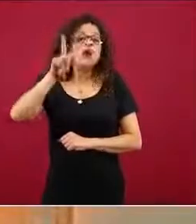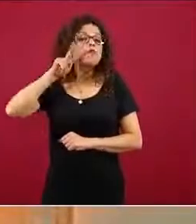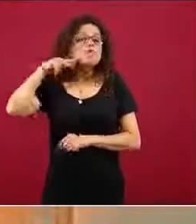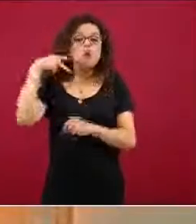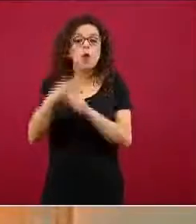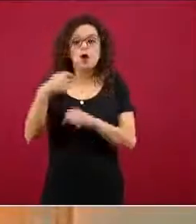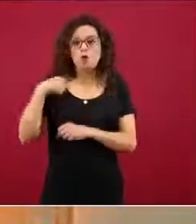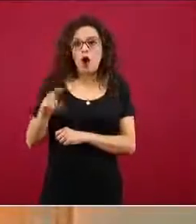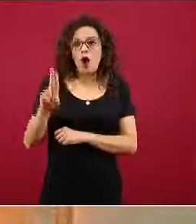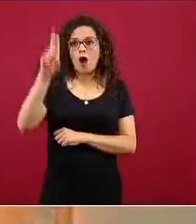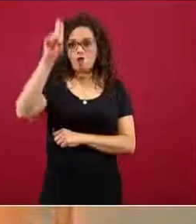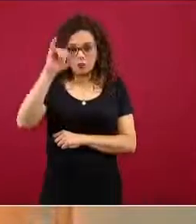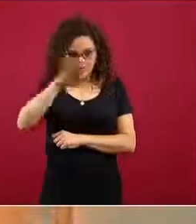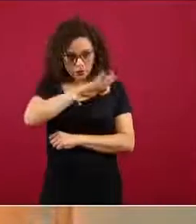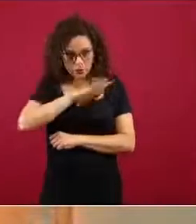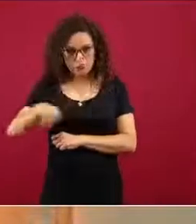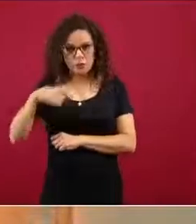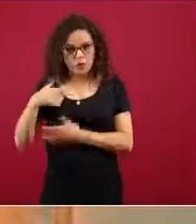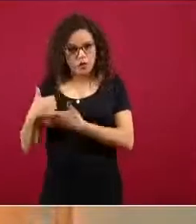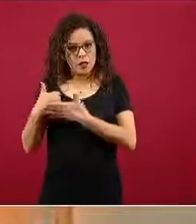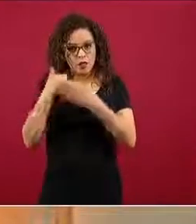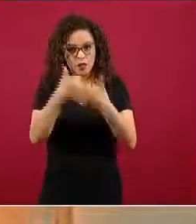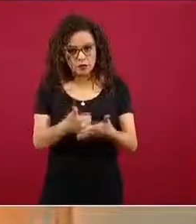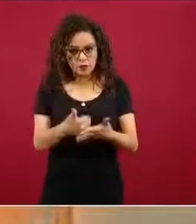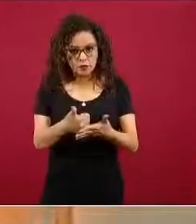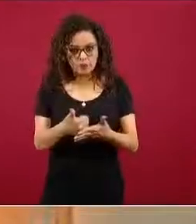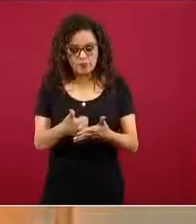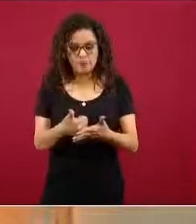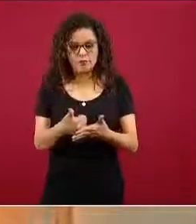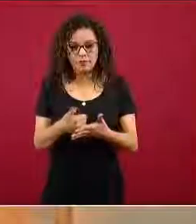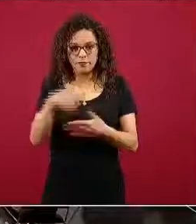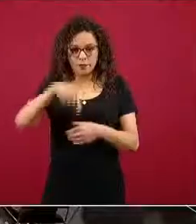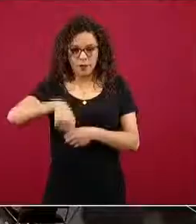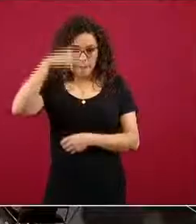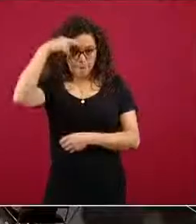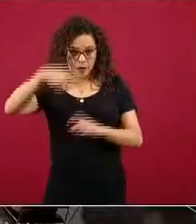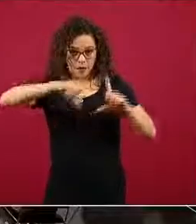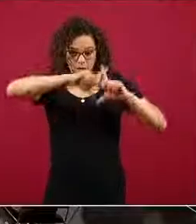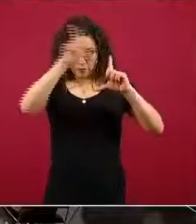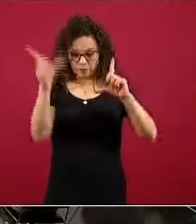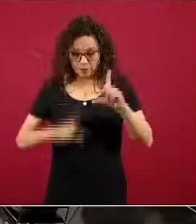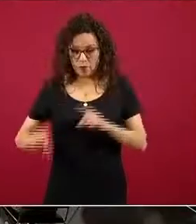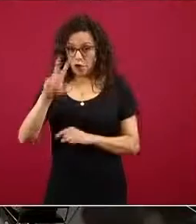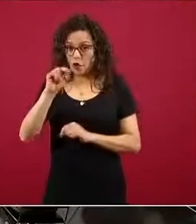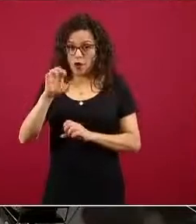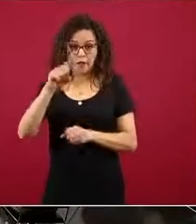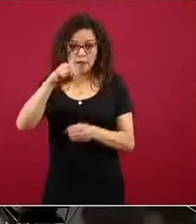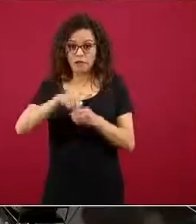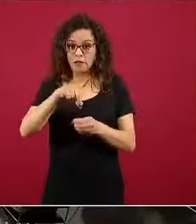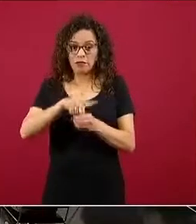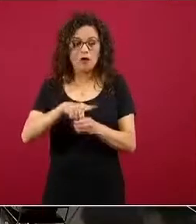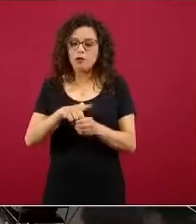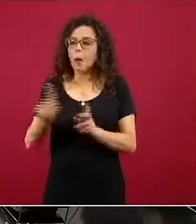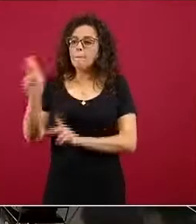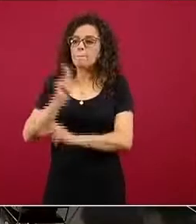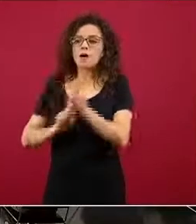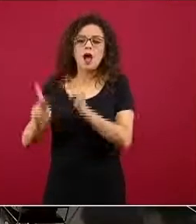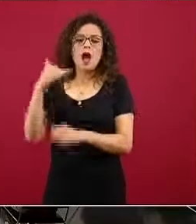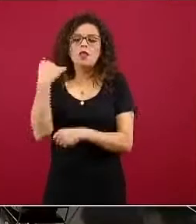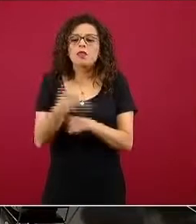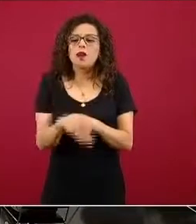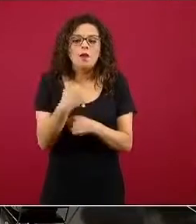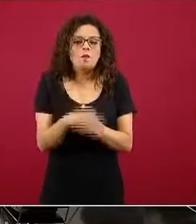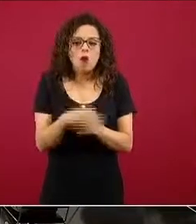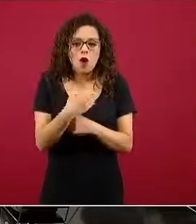voluntariamente: tengo capacidad para ofrecerle al país. No se trata de una donación, se trata de un préstamo temporal, pero